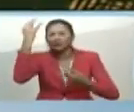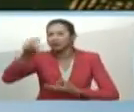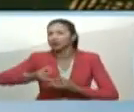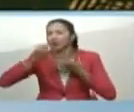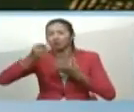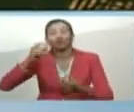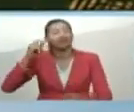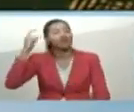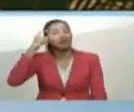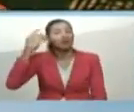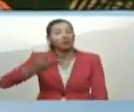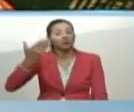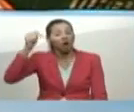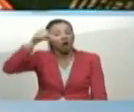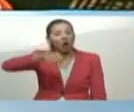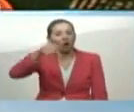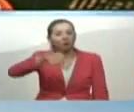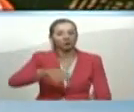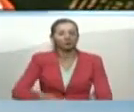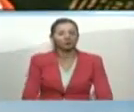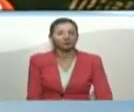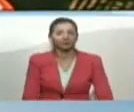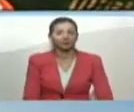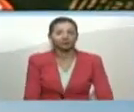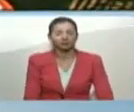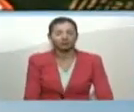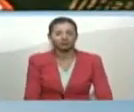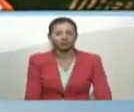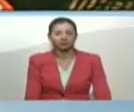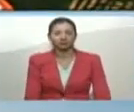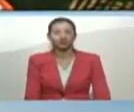años que vengan. Vamos a poner aquí,